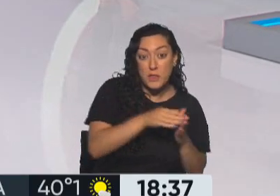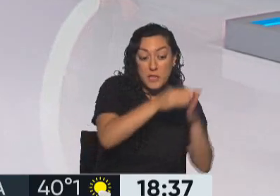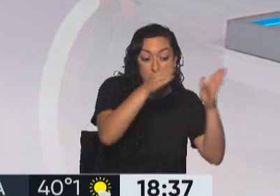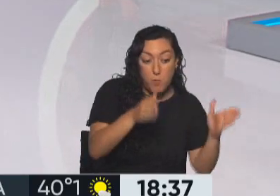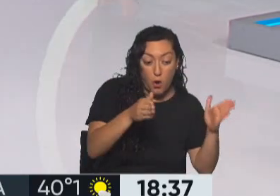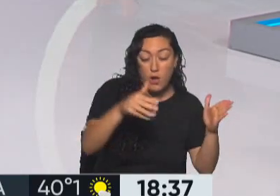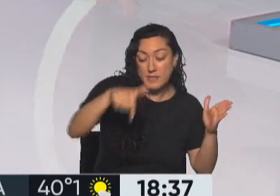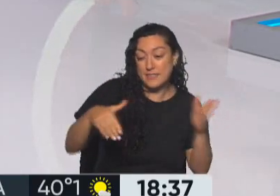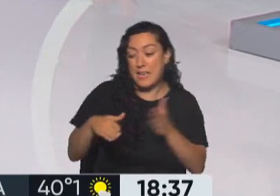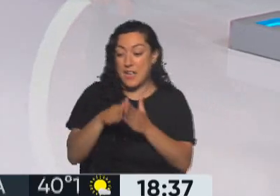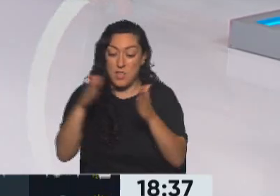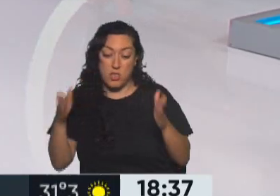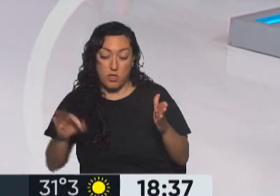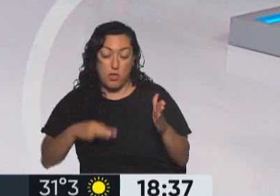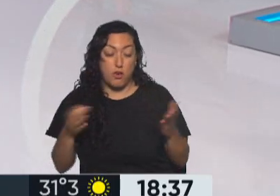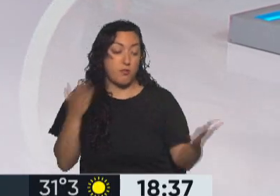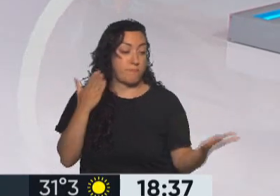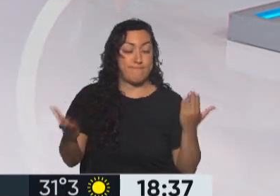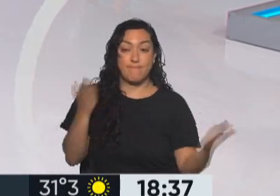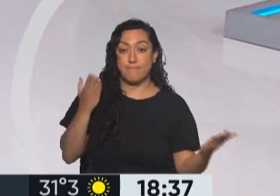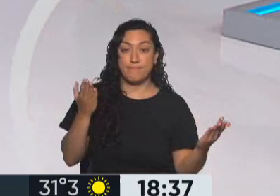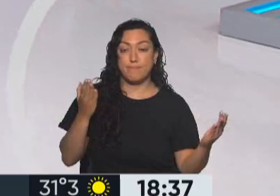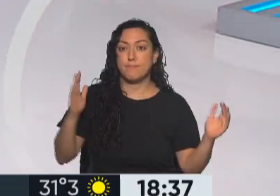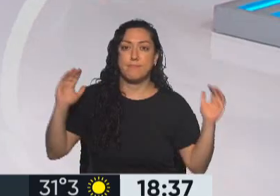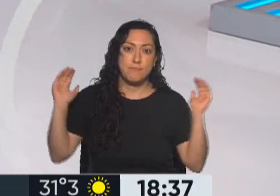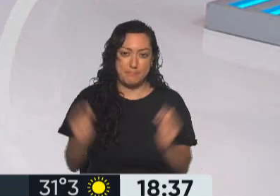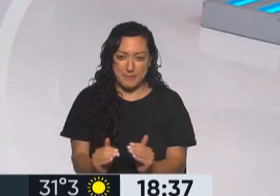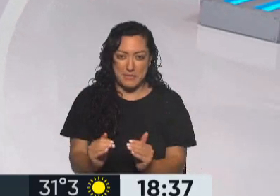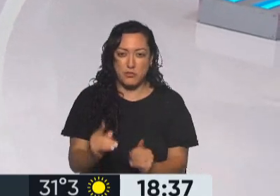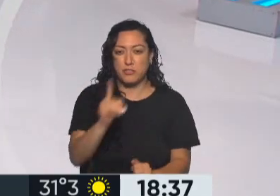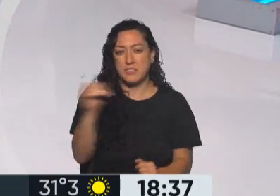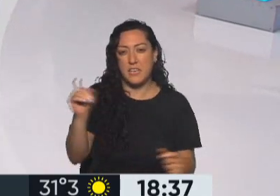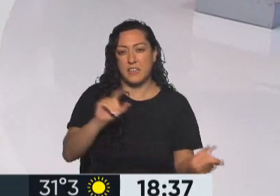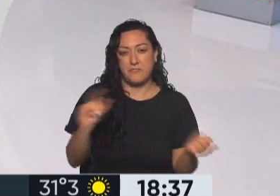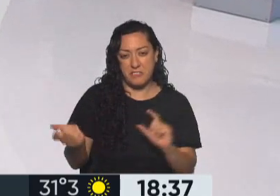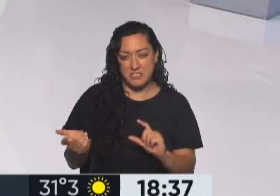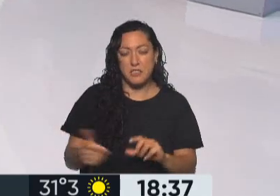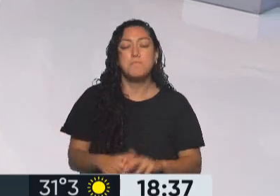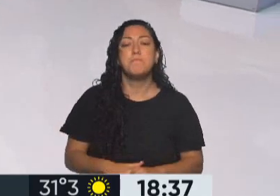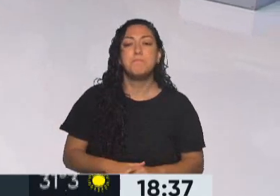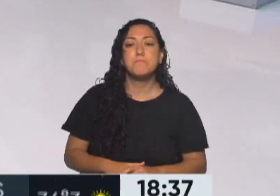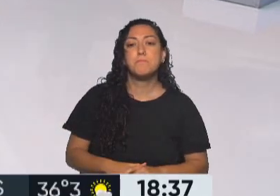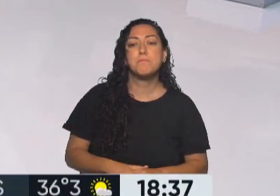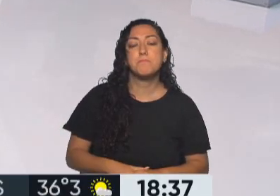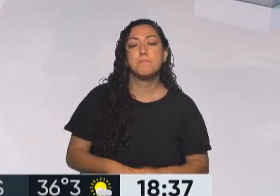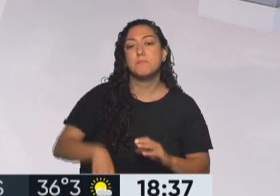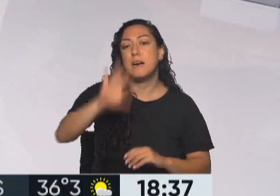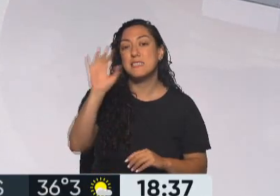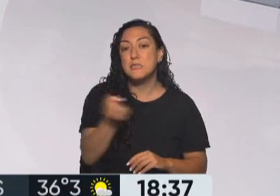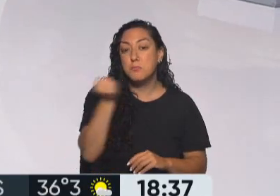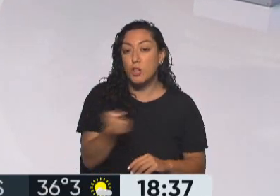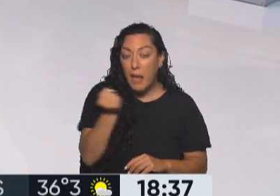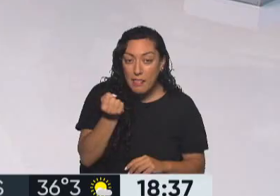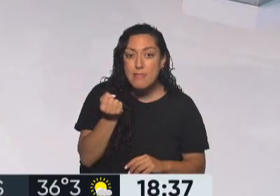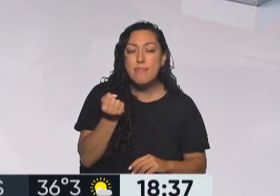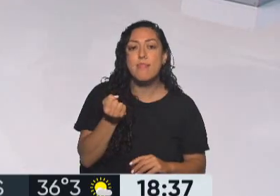hubo una disminución importante de la inflación, casi 100 puntos porcentuales. Pero lo que hay que destacar principalmente fue lo que pasó al interior